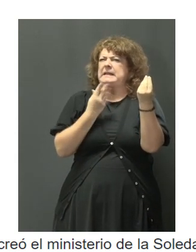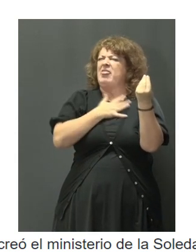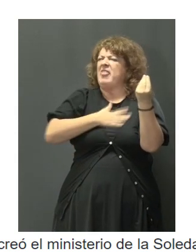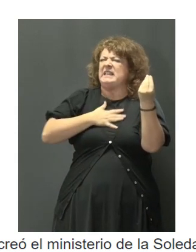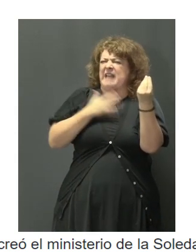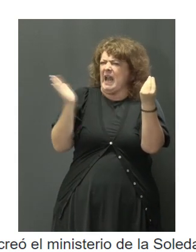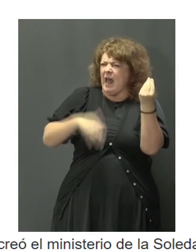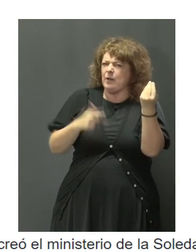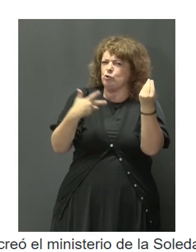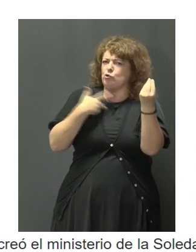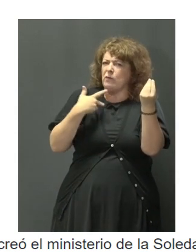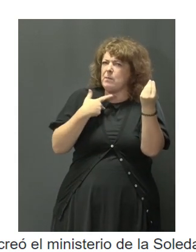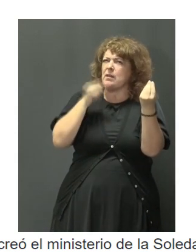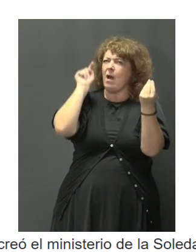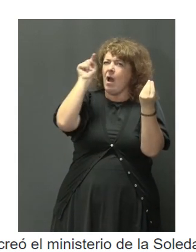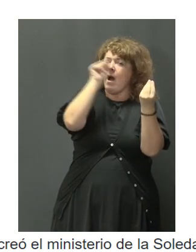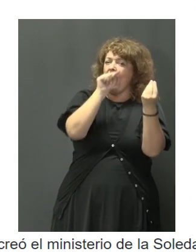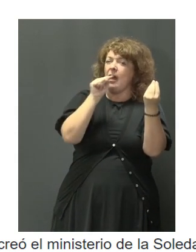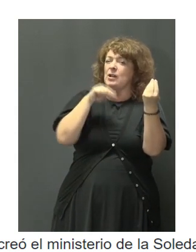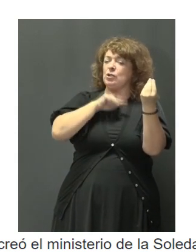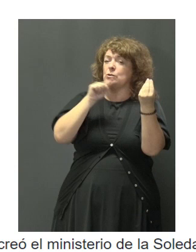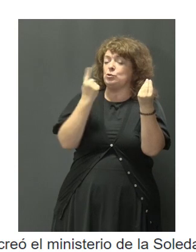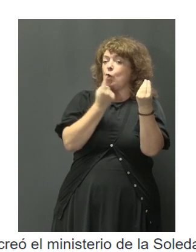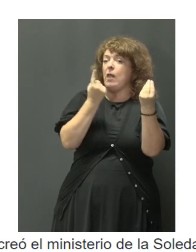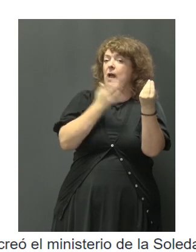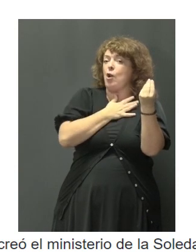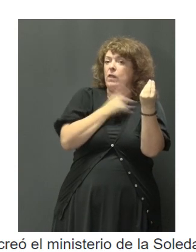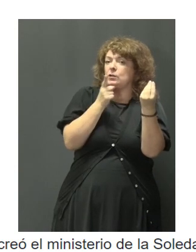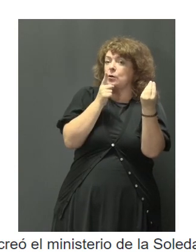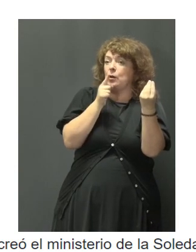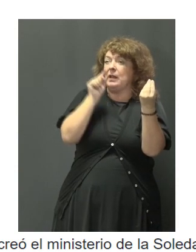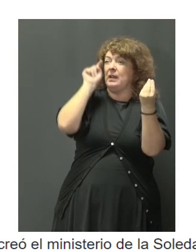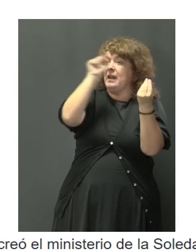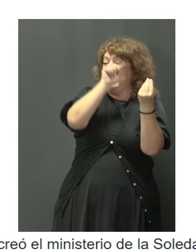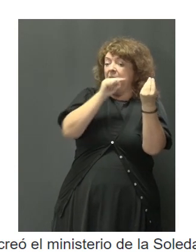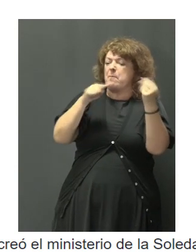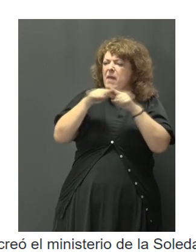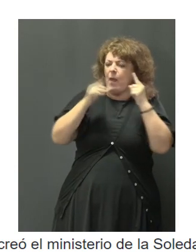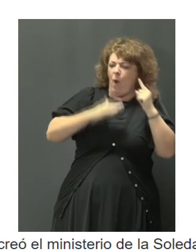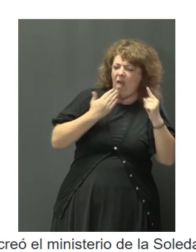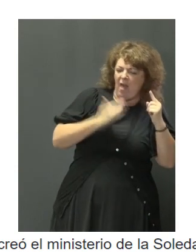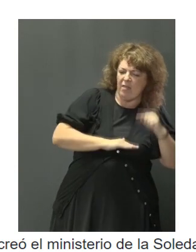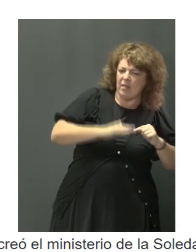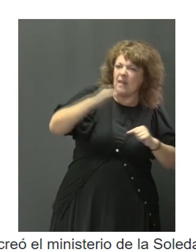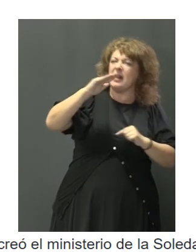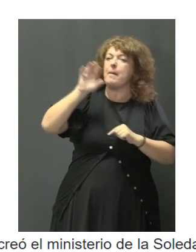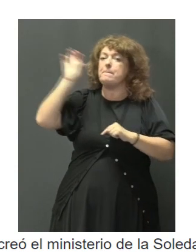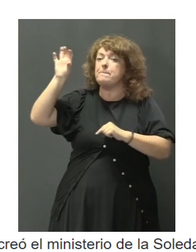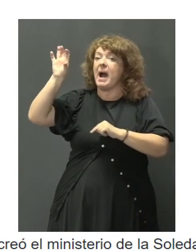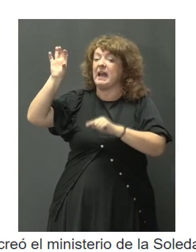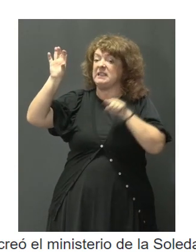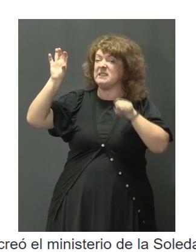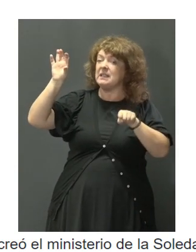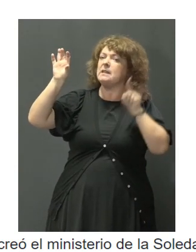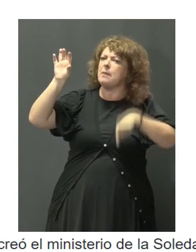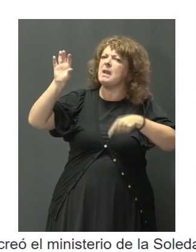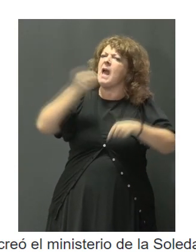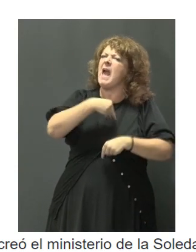desagradable, con este sufrimiento que implica la soledad no deseada en todas las edades, uno de los países es